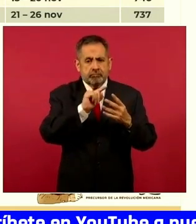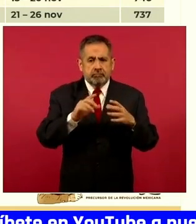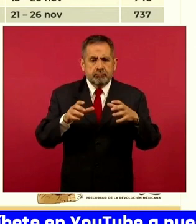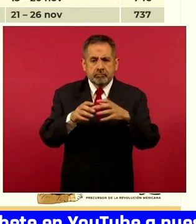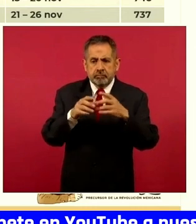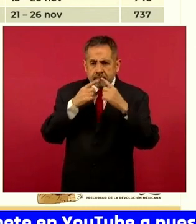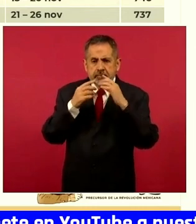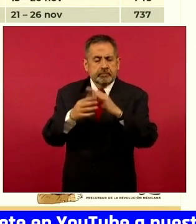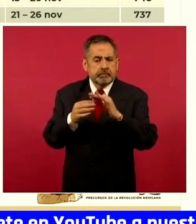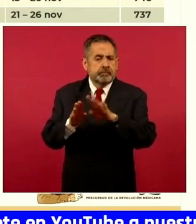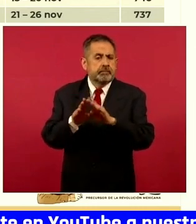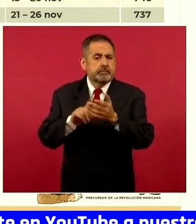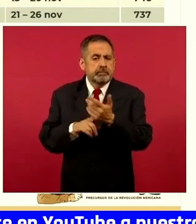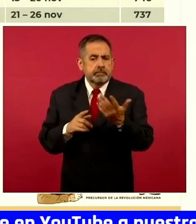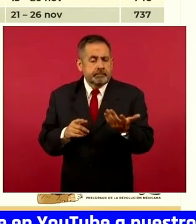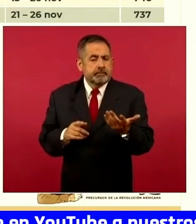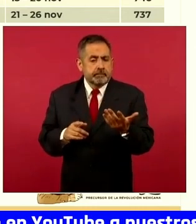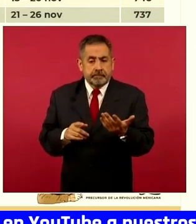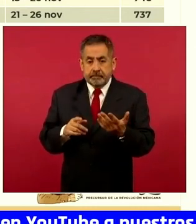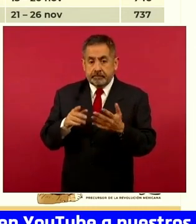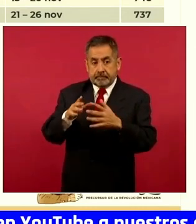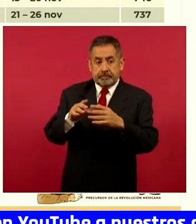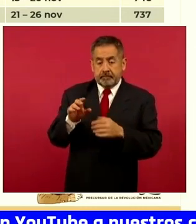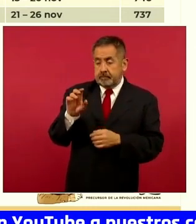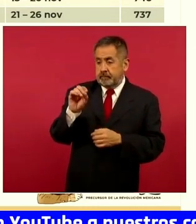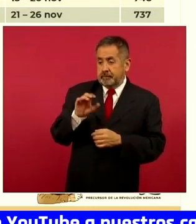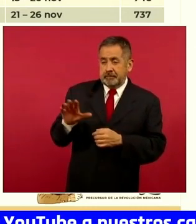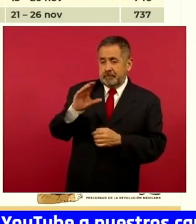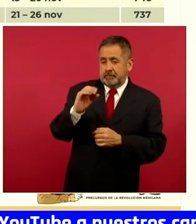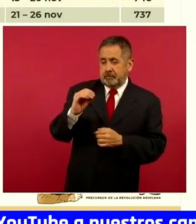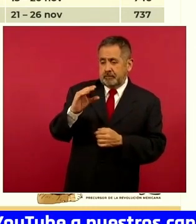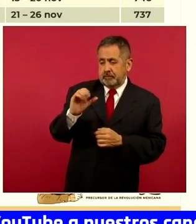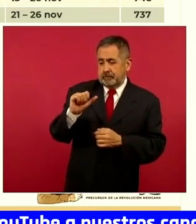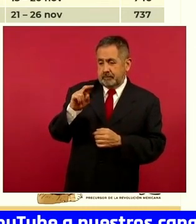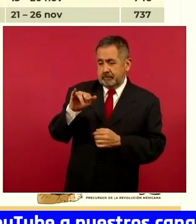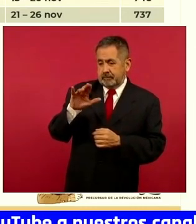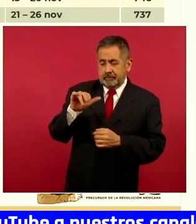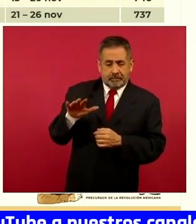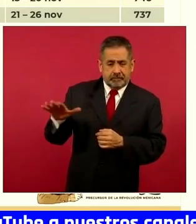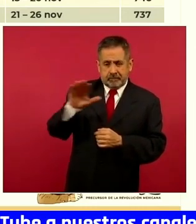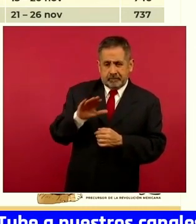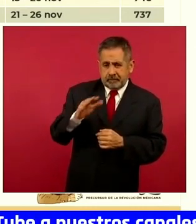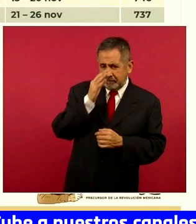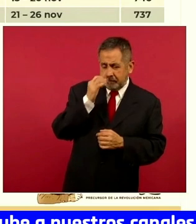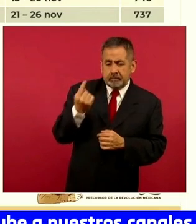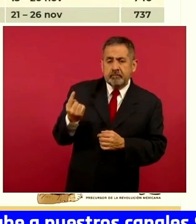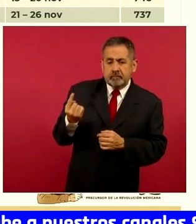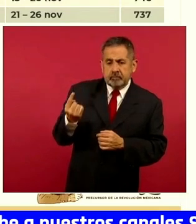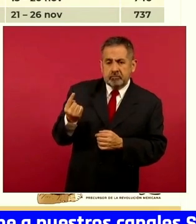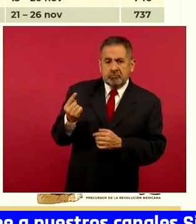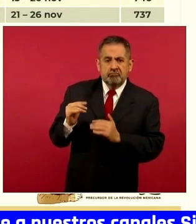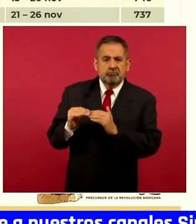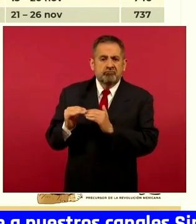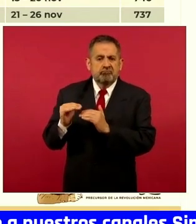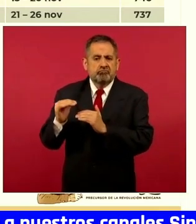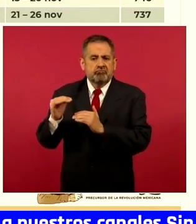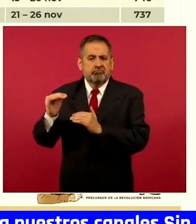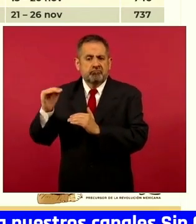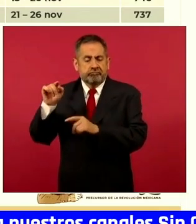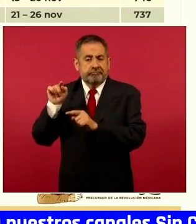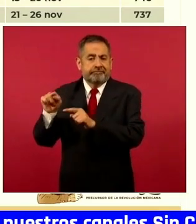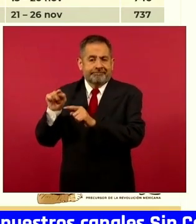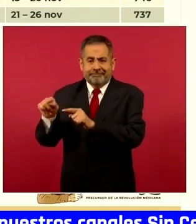estabilizaron. En este momento, solamente la región de Oceanía, en el Pacífico Sur, tiene un incremento sostenido de